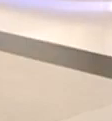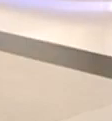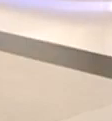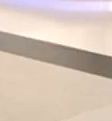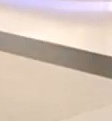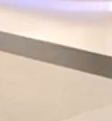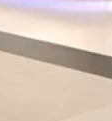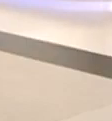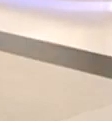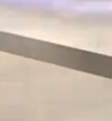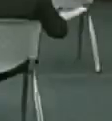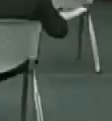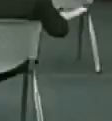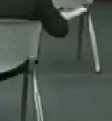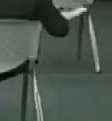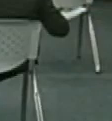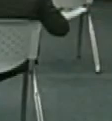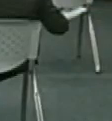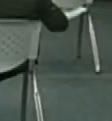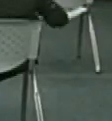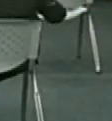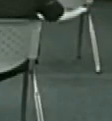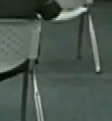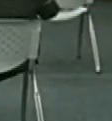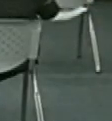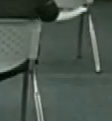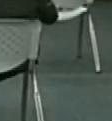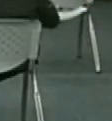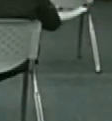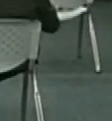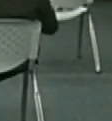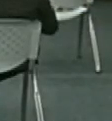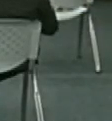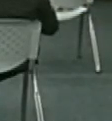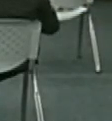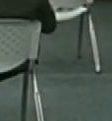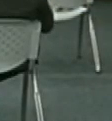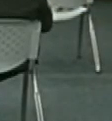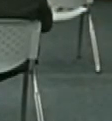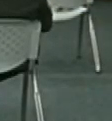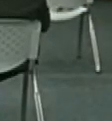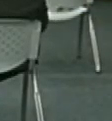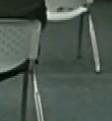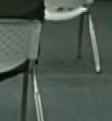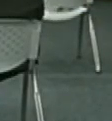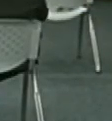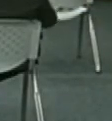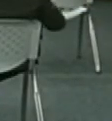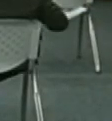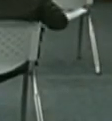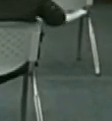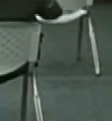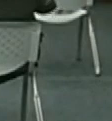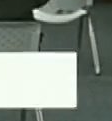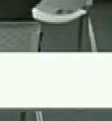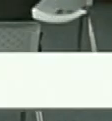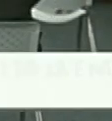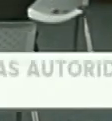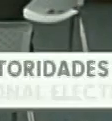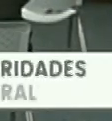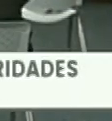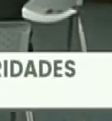Directiva. Voy a permitirme, con la venia de presente,